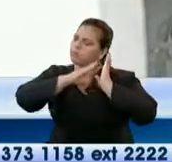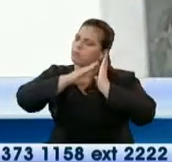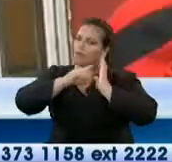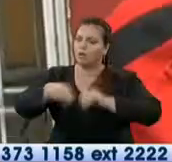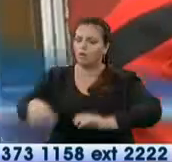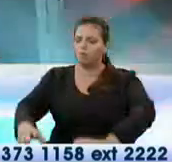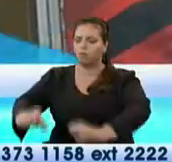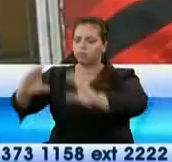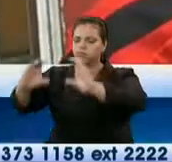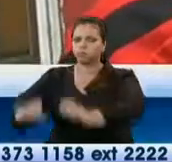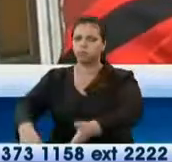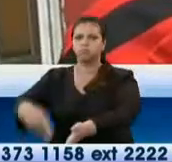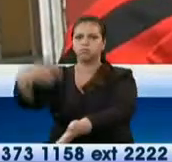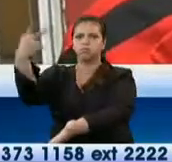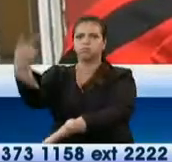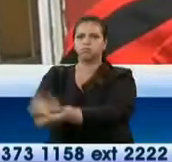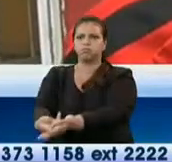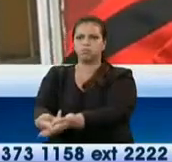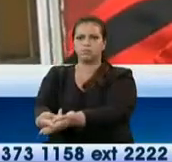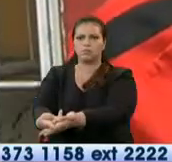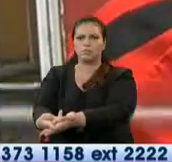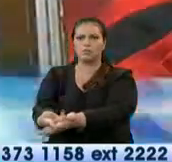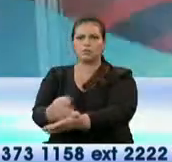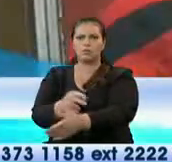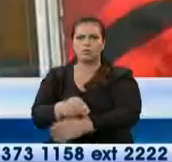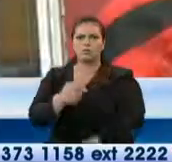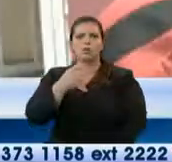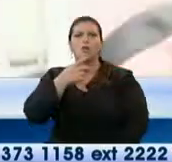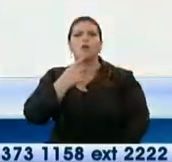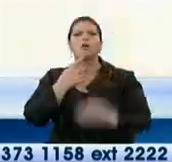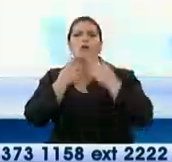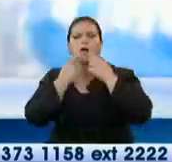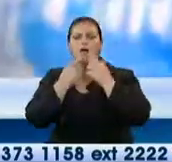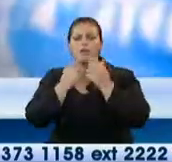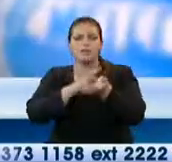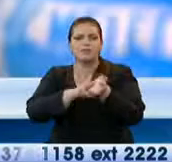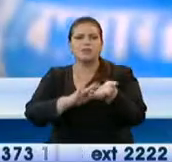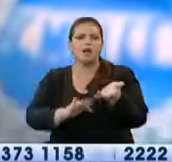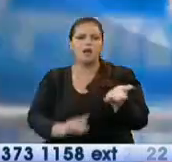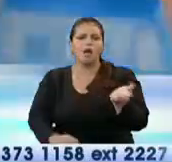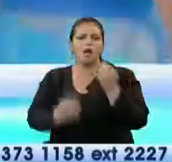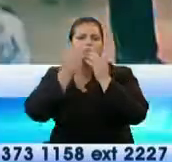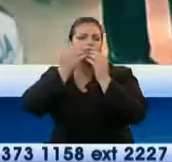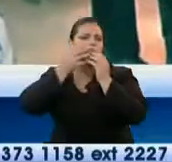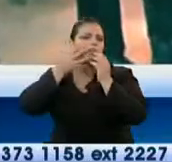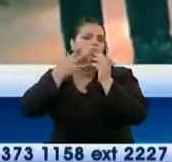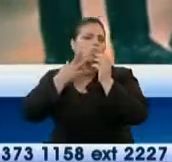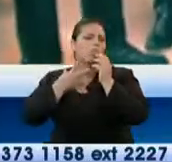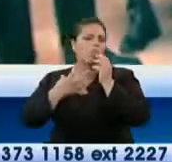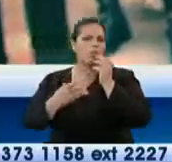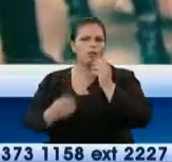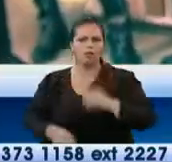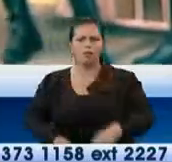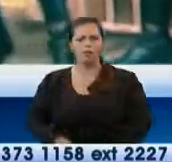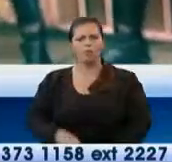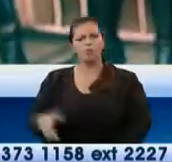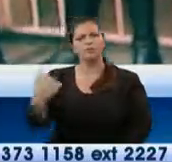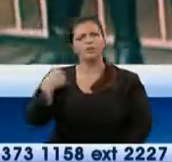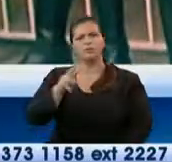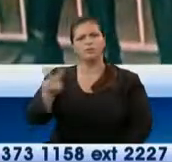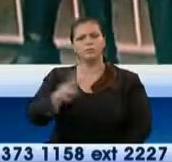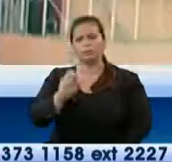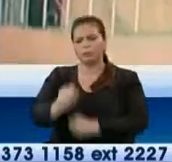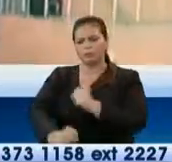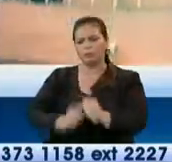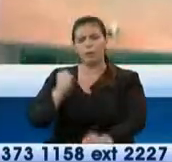los pies, las manos. Y está botando sangre por la boca. El occiso tenía 22 años, 10 de ellos luchando por alejarse